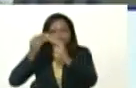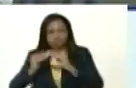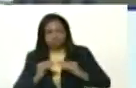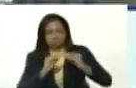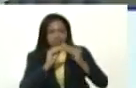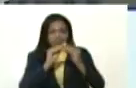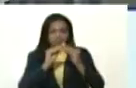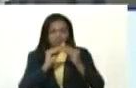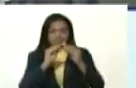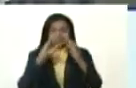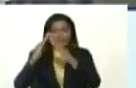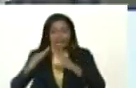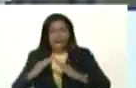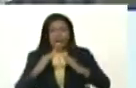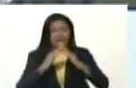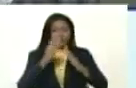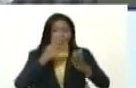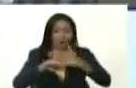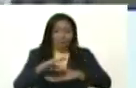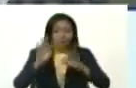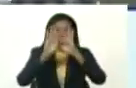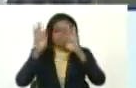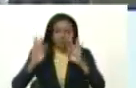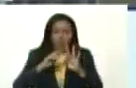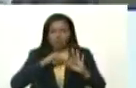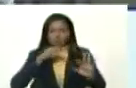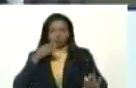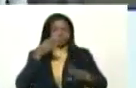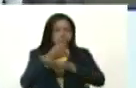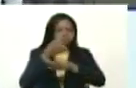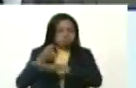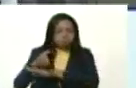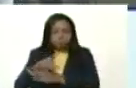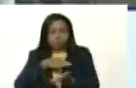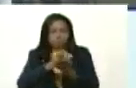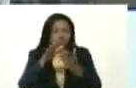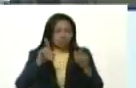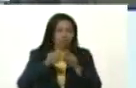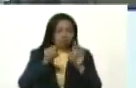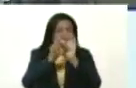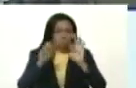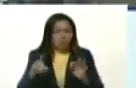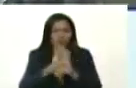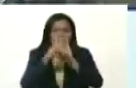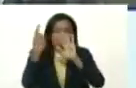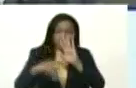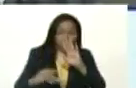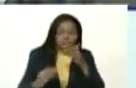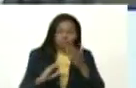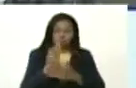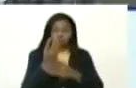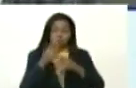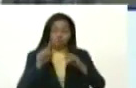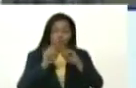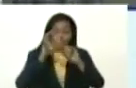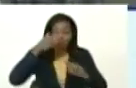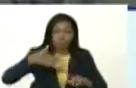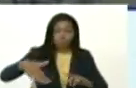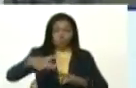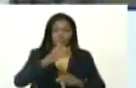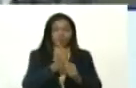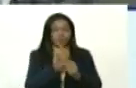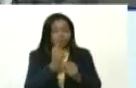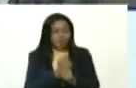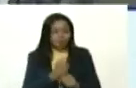Fíjense ustedes, le vamos llegando de todas las formas para garantizar los derechos fundamentales del pueblo al